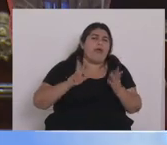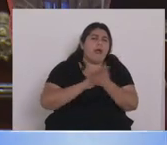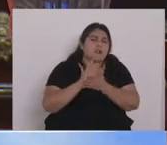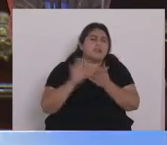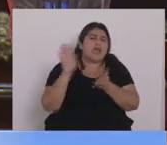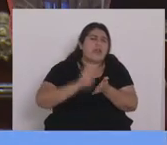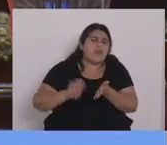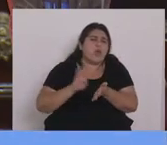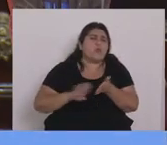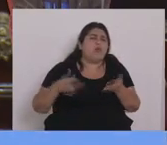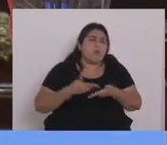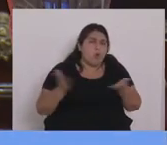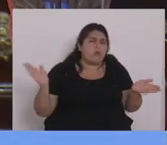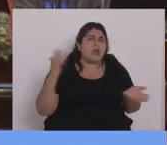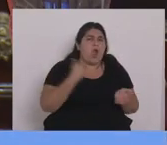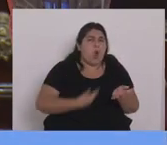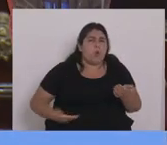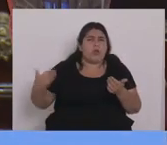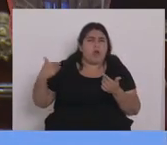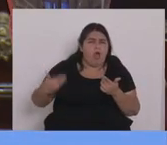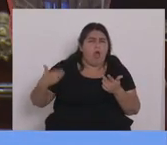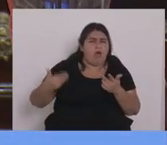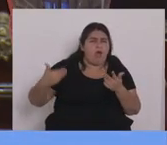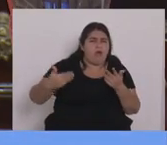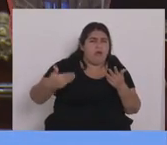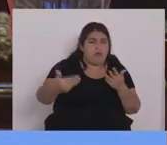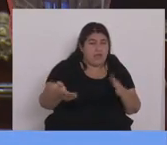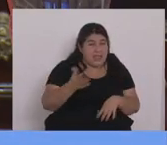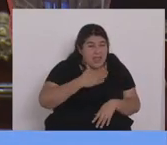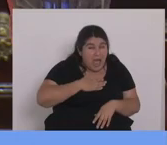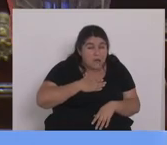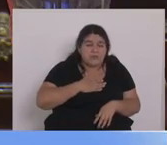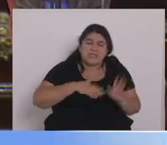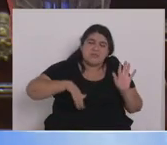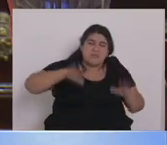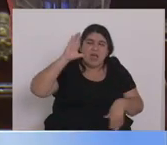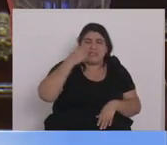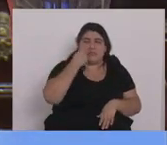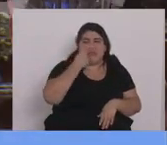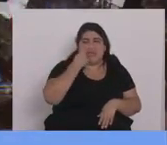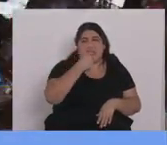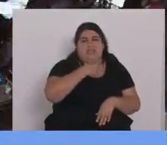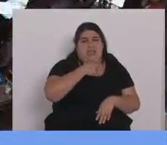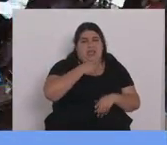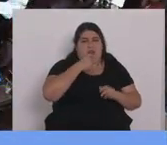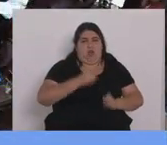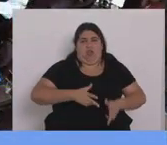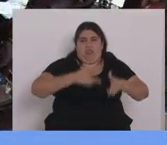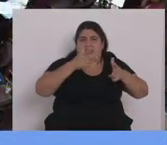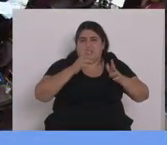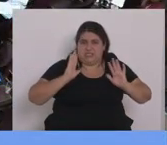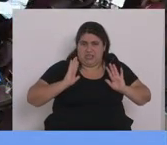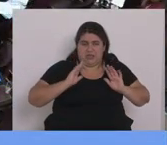épocas, de todos los gobiernos. Pero a mí me interesa especialmente intervenir y alzar la voz y que